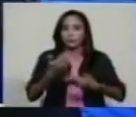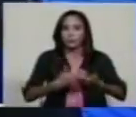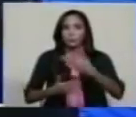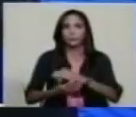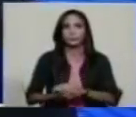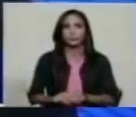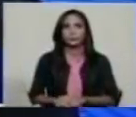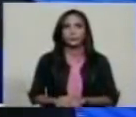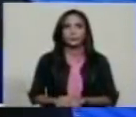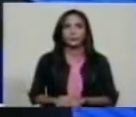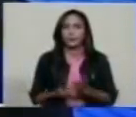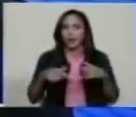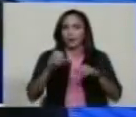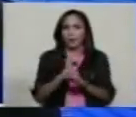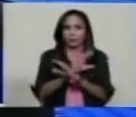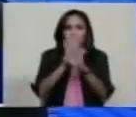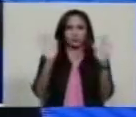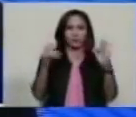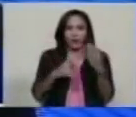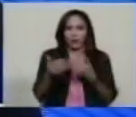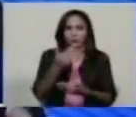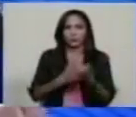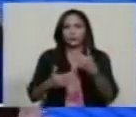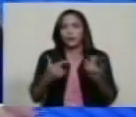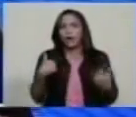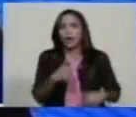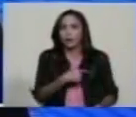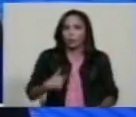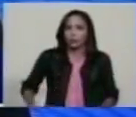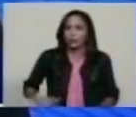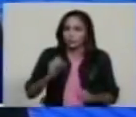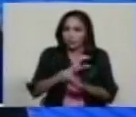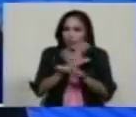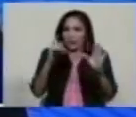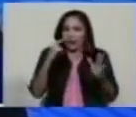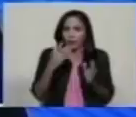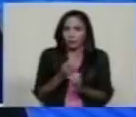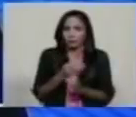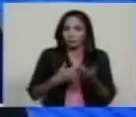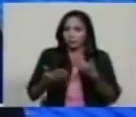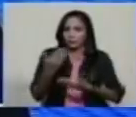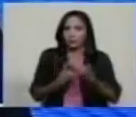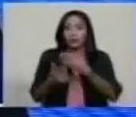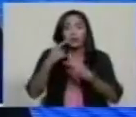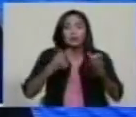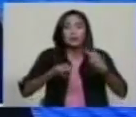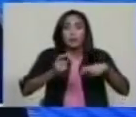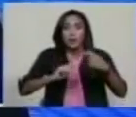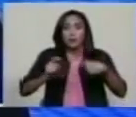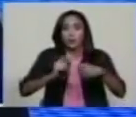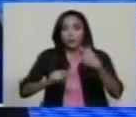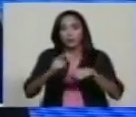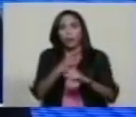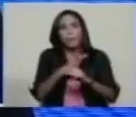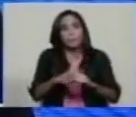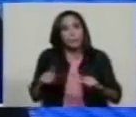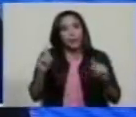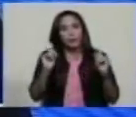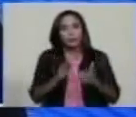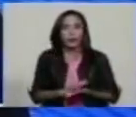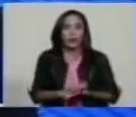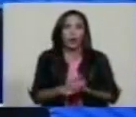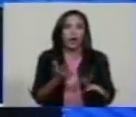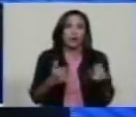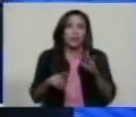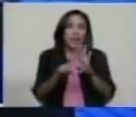hablado transparentemente con nuestros amigos de China, ya de alguna manera están en ese mercado, pero con condiciones no